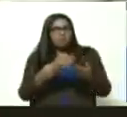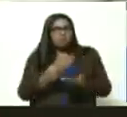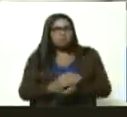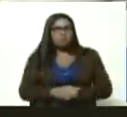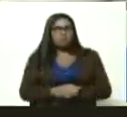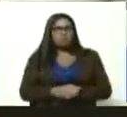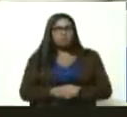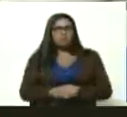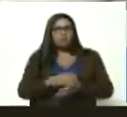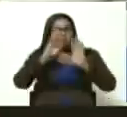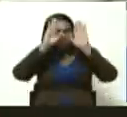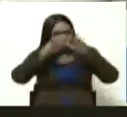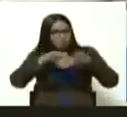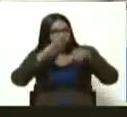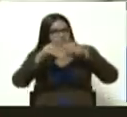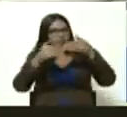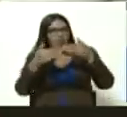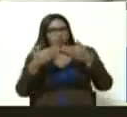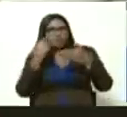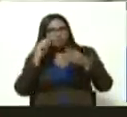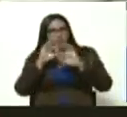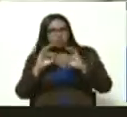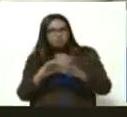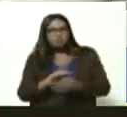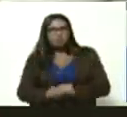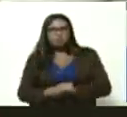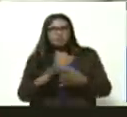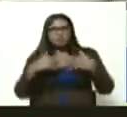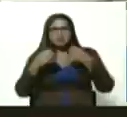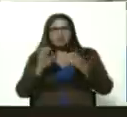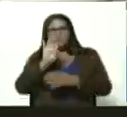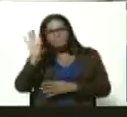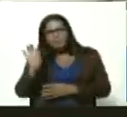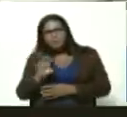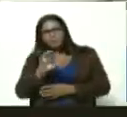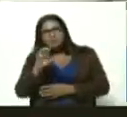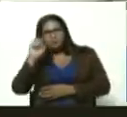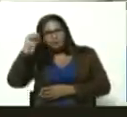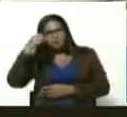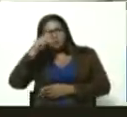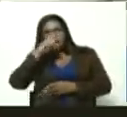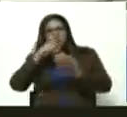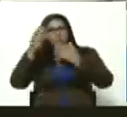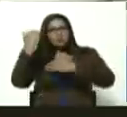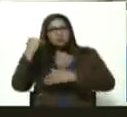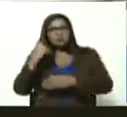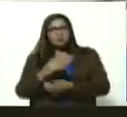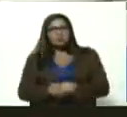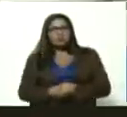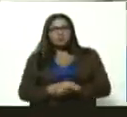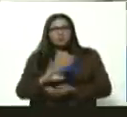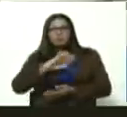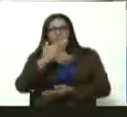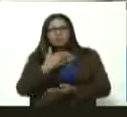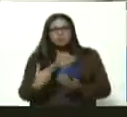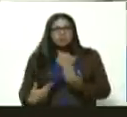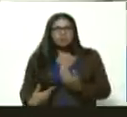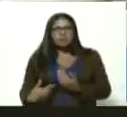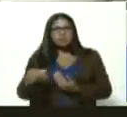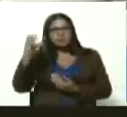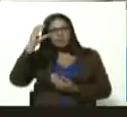tribuna para saltar países no recuerdan el año pasado creo que fue que fue el presidente duque